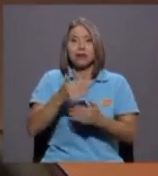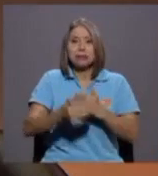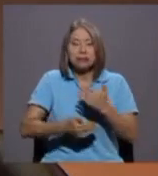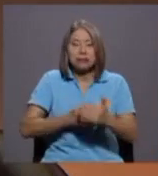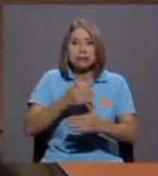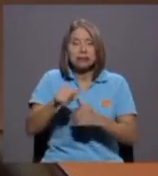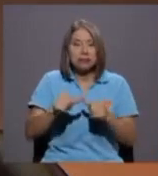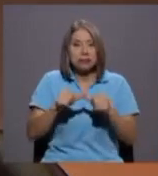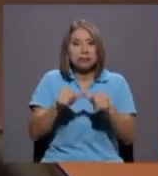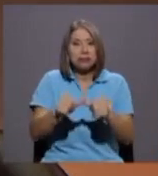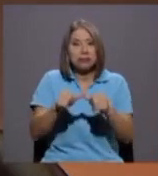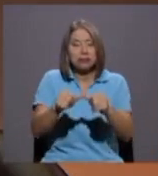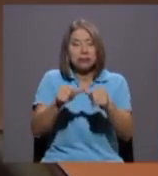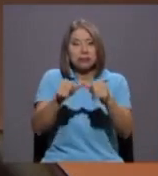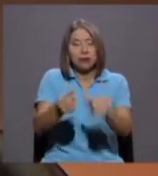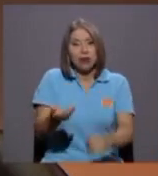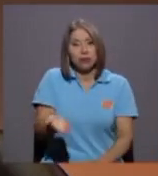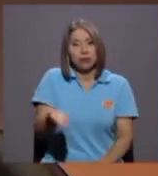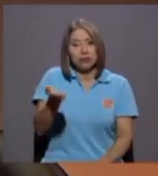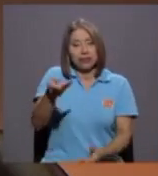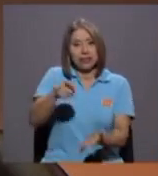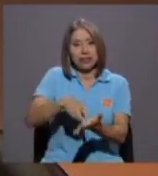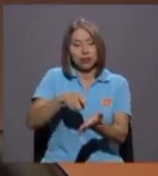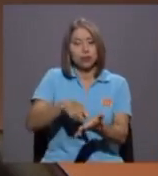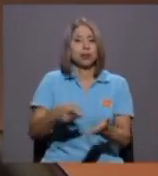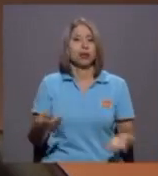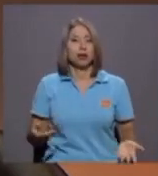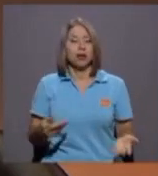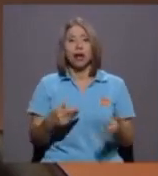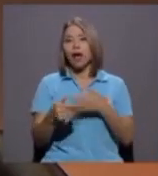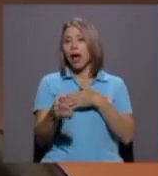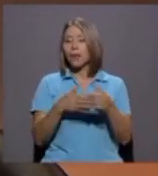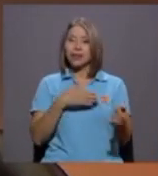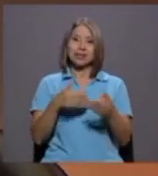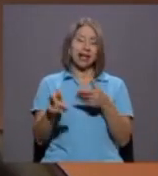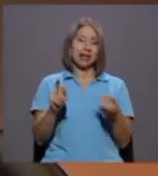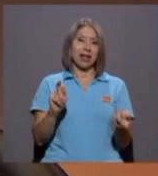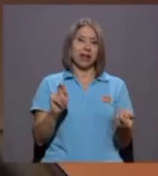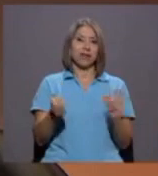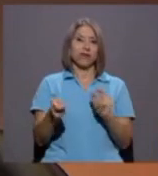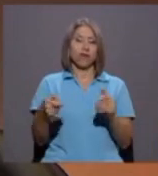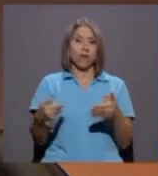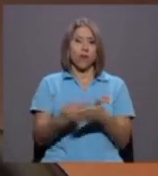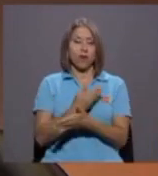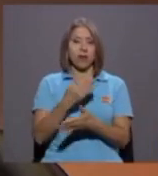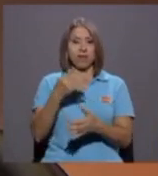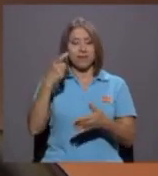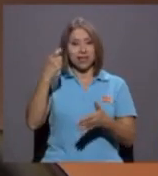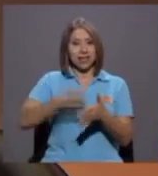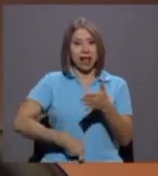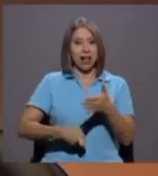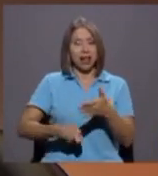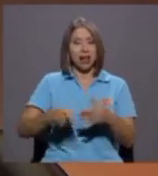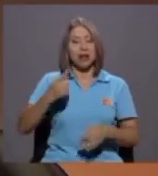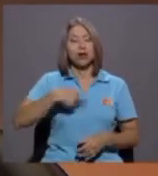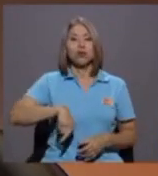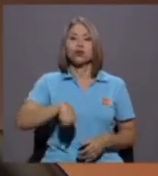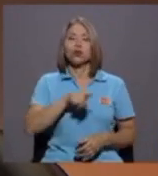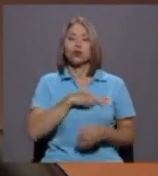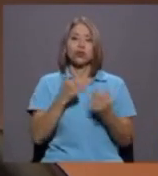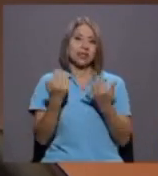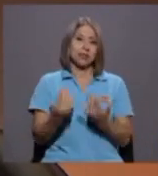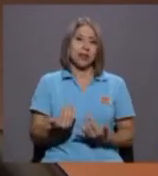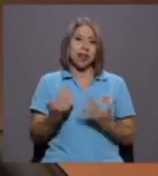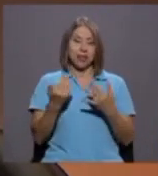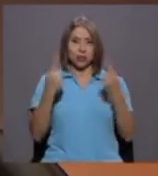creciendo en los próximos años. A pesar de la reforma fiscal, estamos esperando que se logre